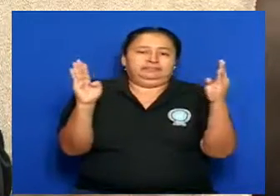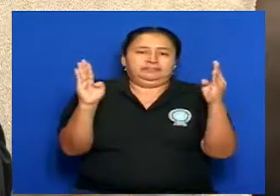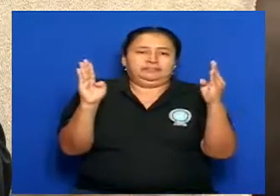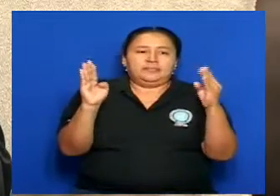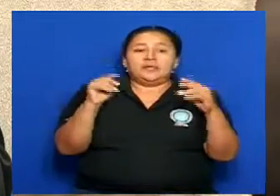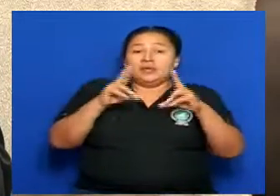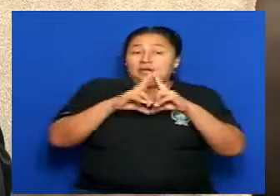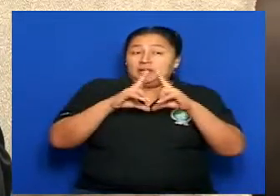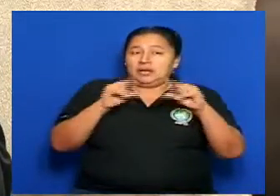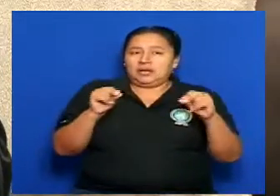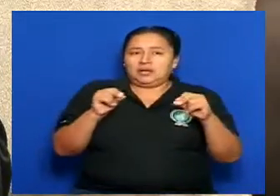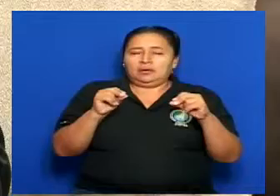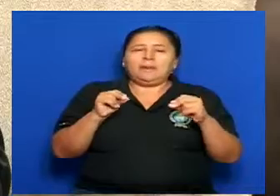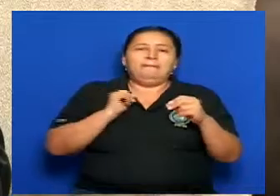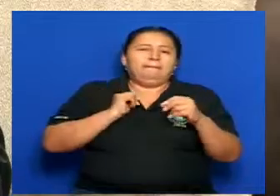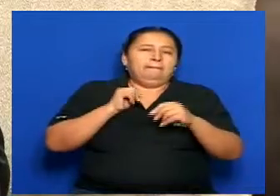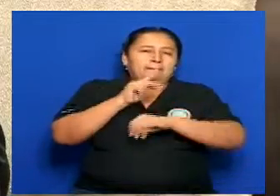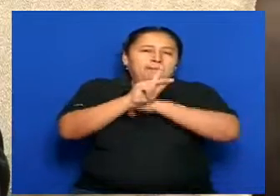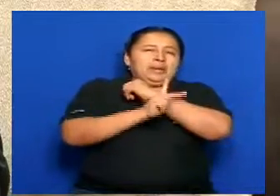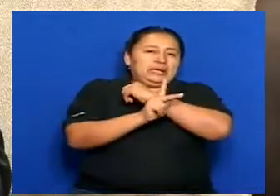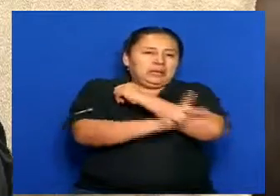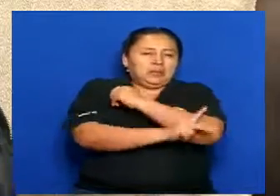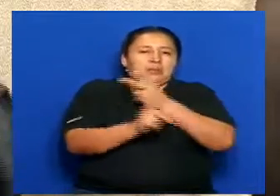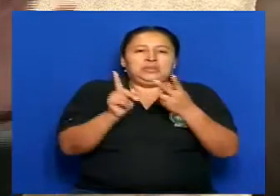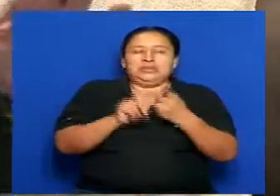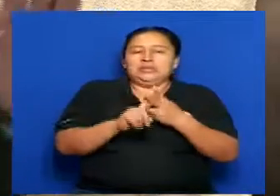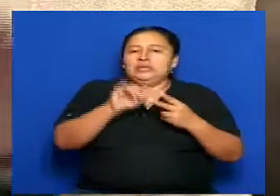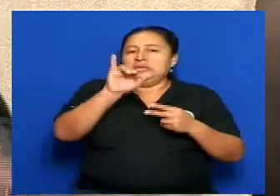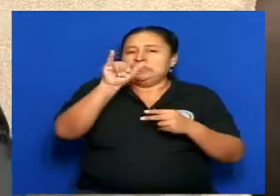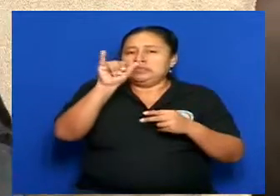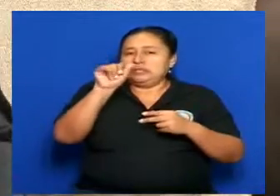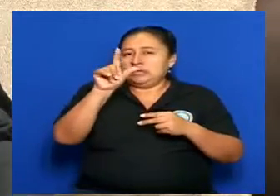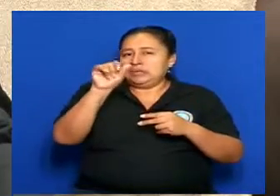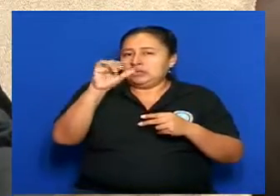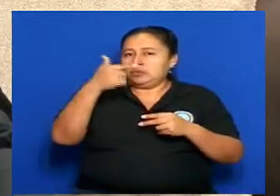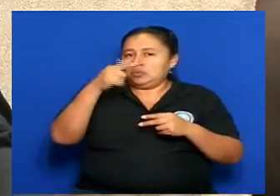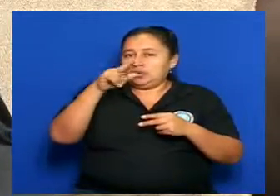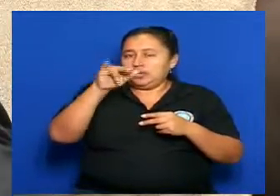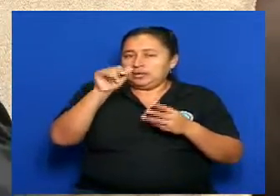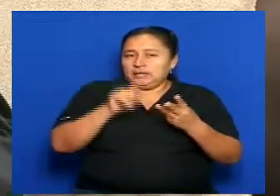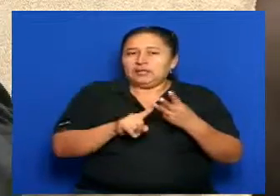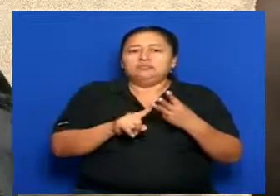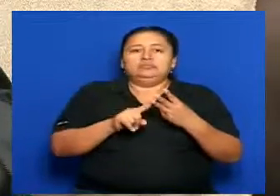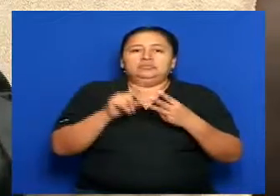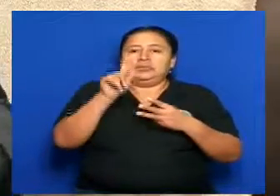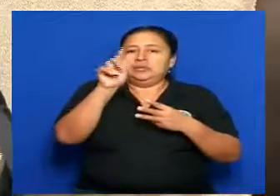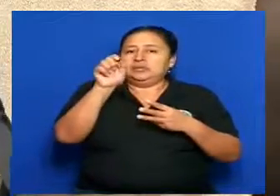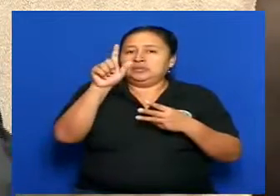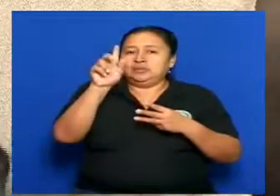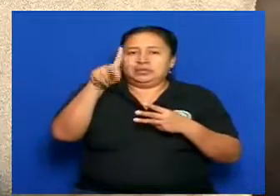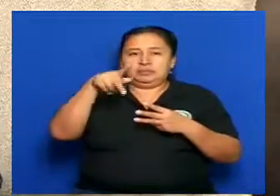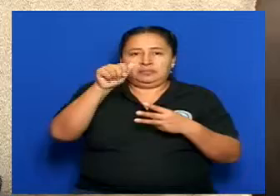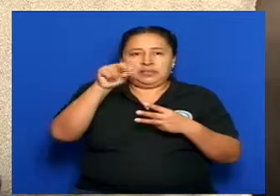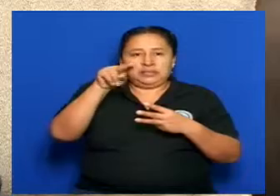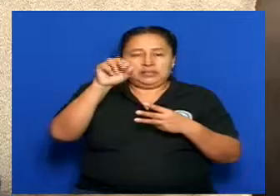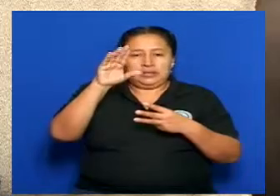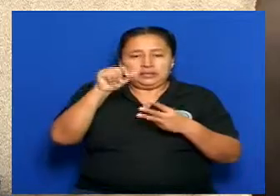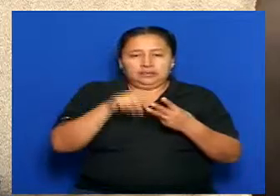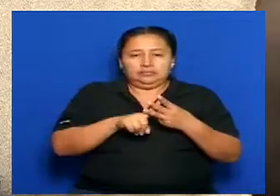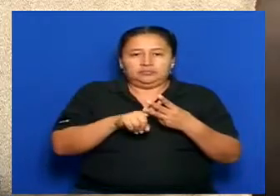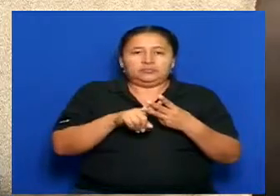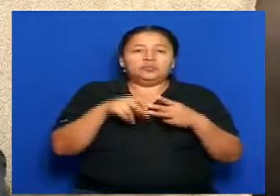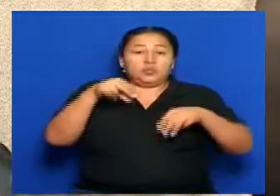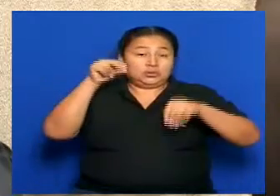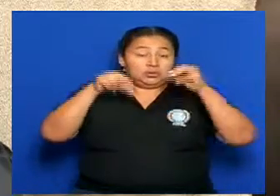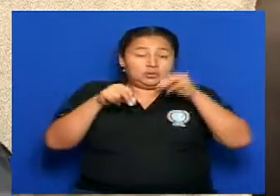municipios de palacagüina yalagüina telpaneca en la segovia hay una ong europea